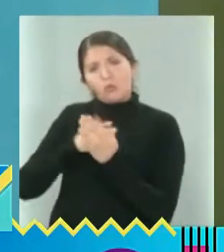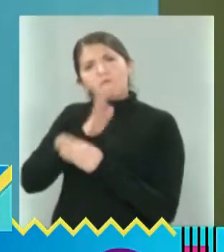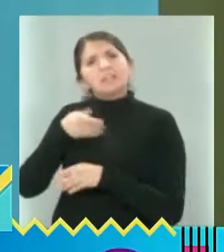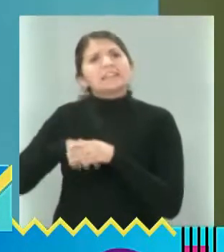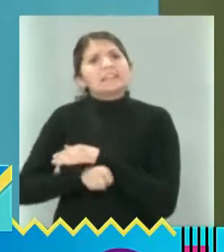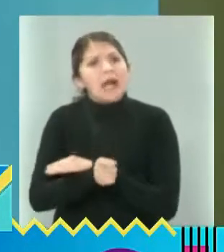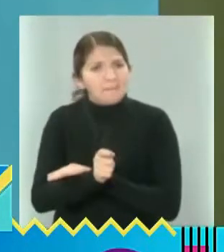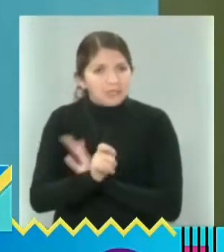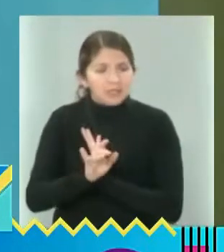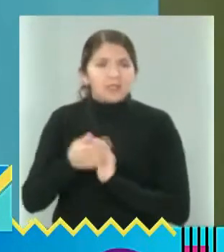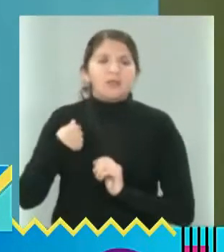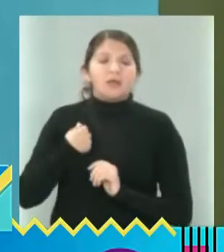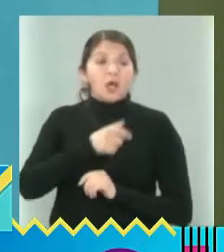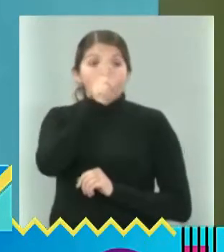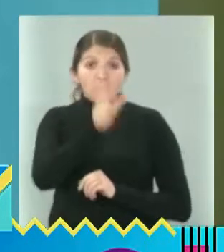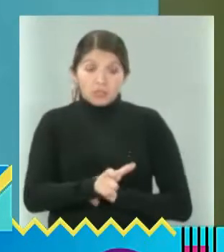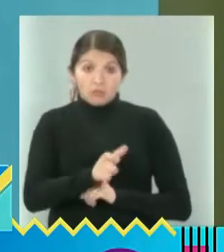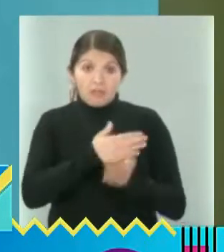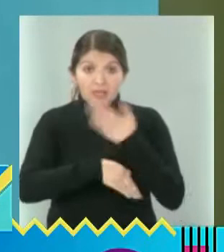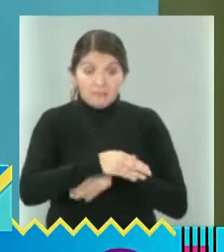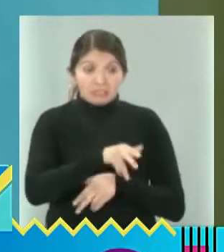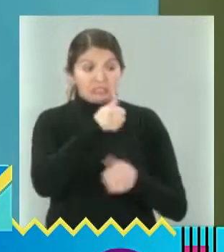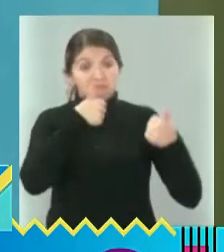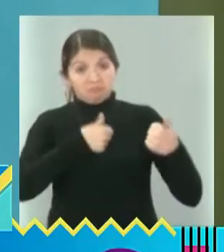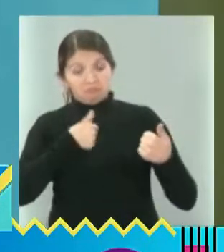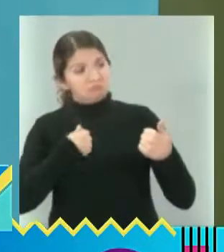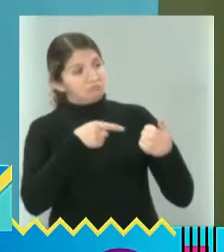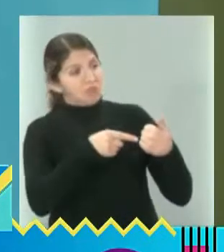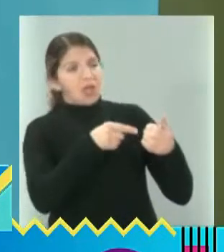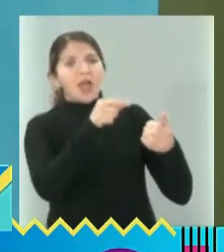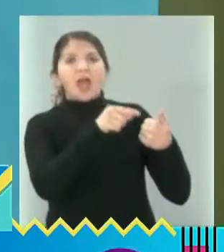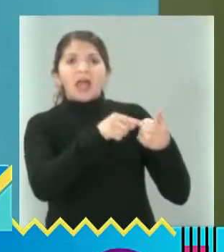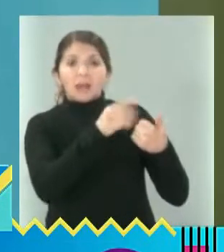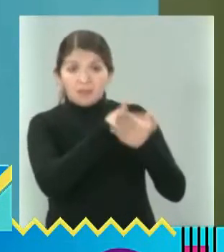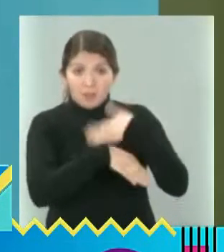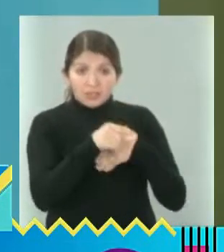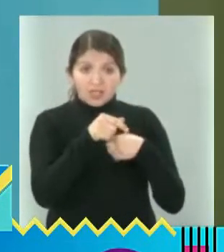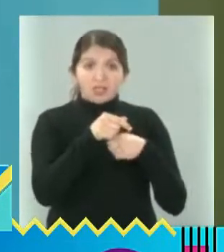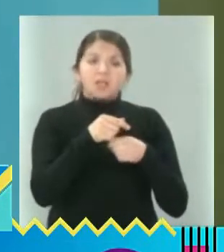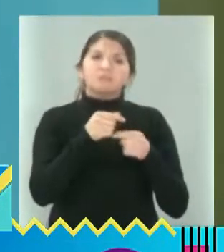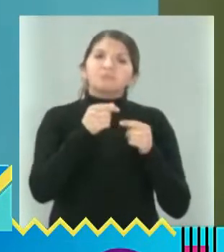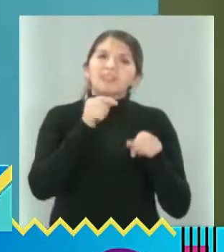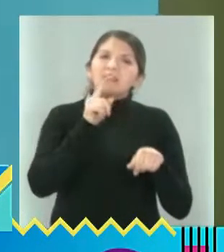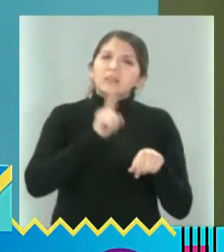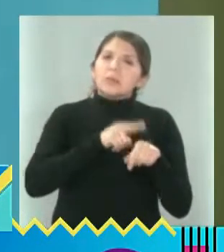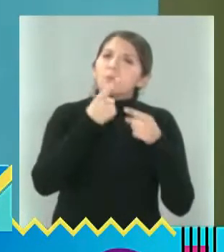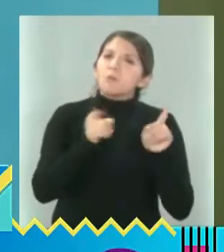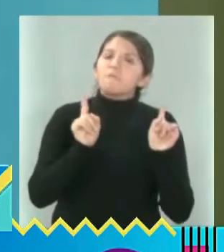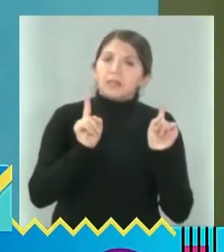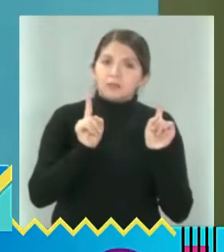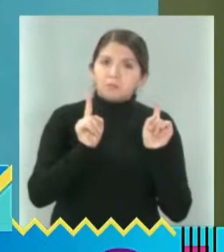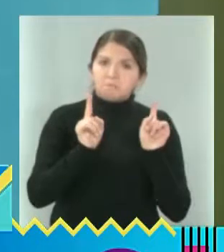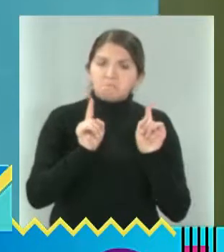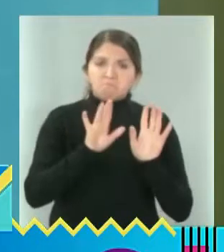me atendía a una persona con discapacidad, tenía otros tiempos, por su discapacidad se manejaba con